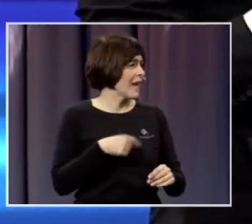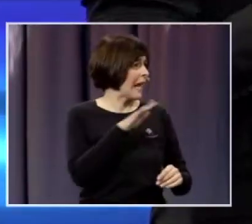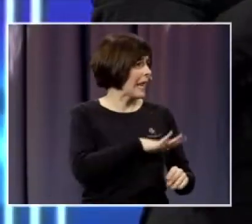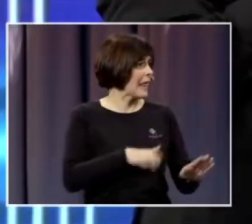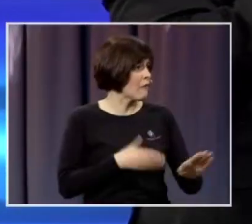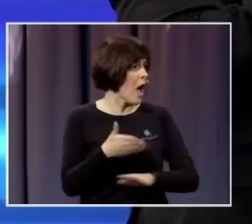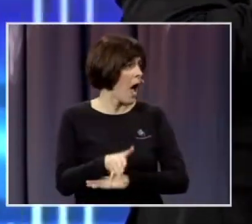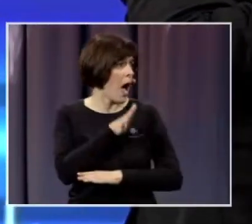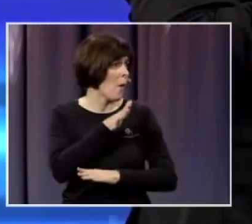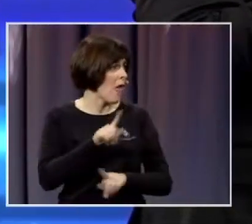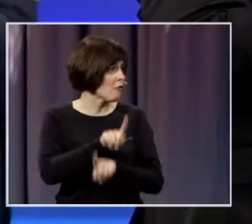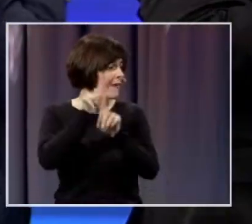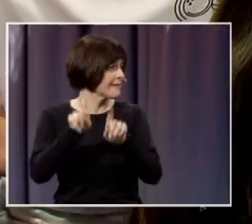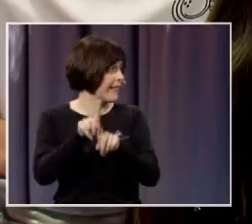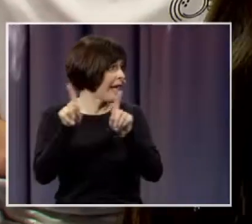y